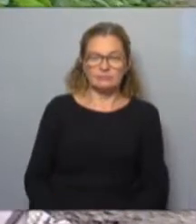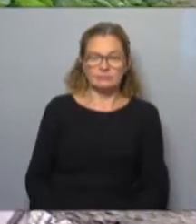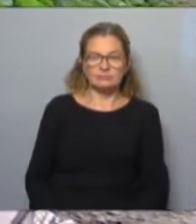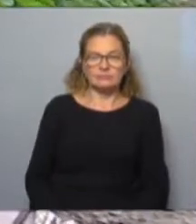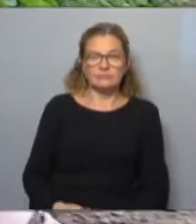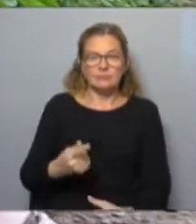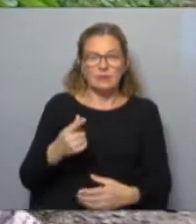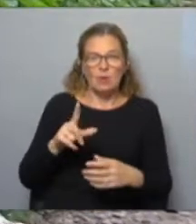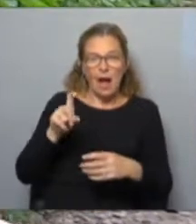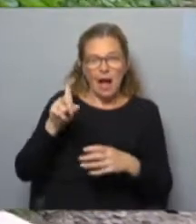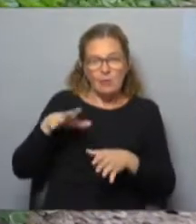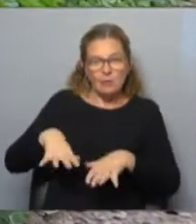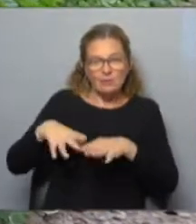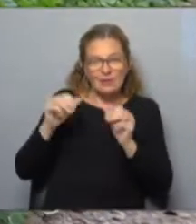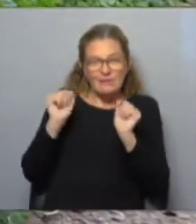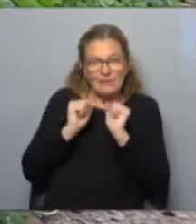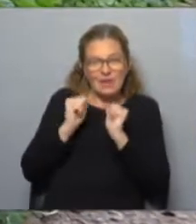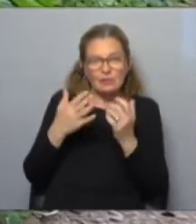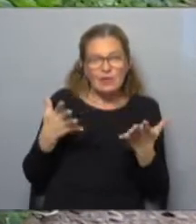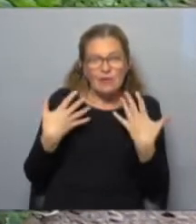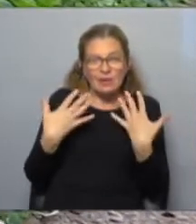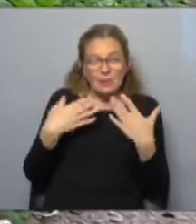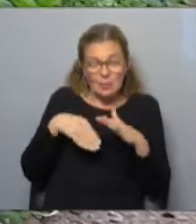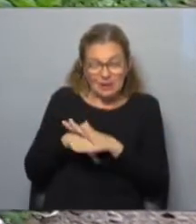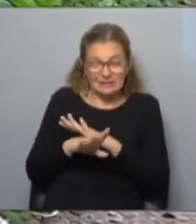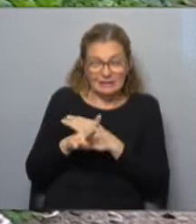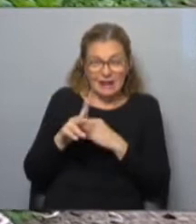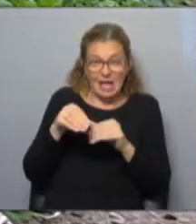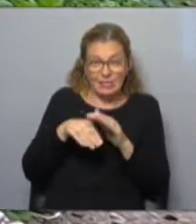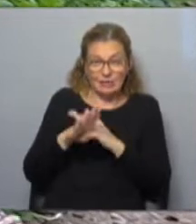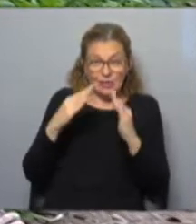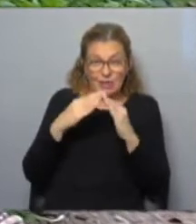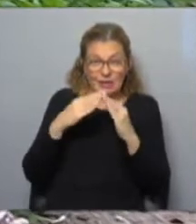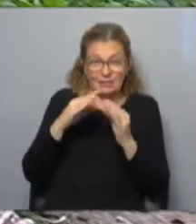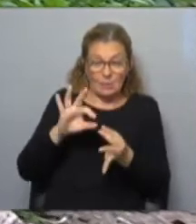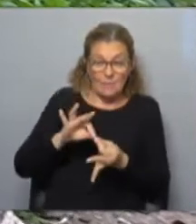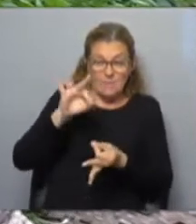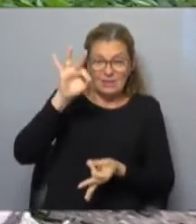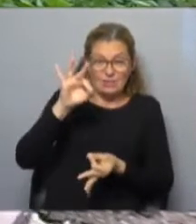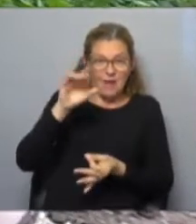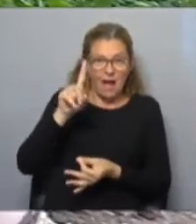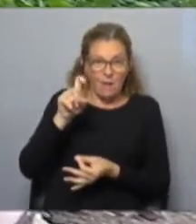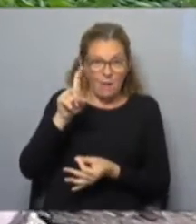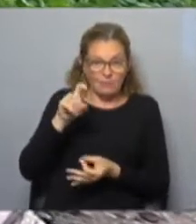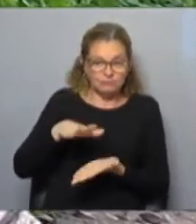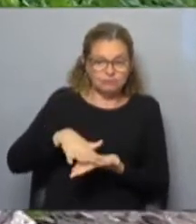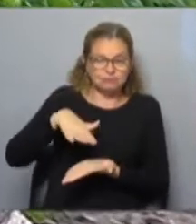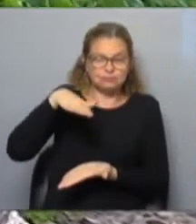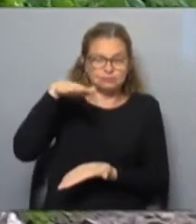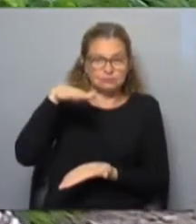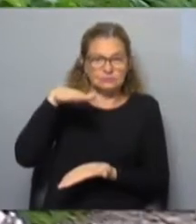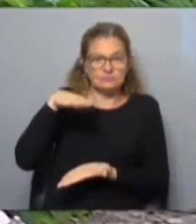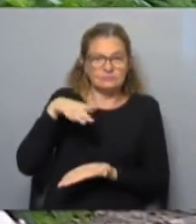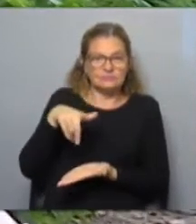Hemos pasado inundaciones invierno, verano, que te entra adentro de casa un metro de agua y